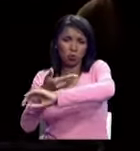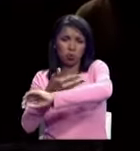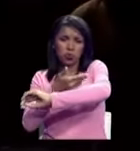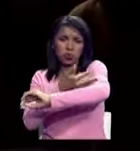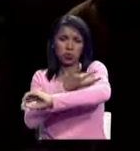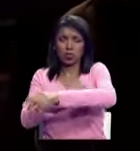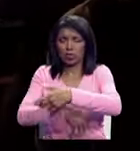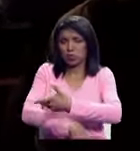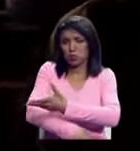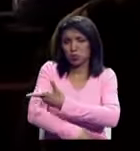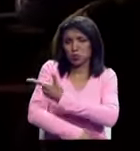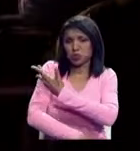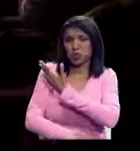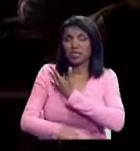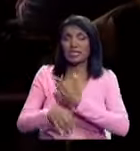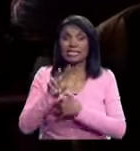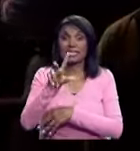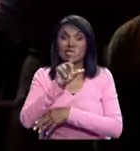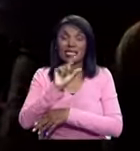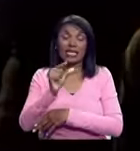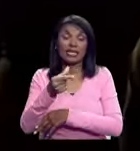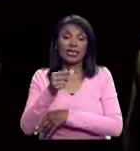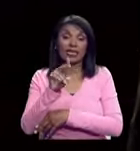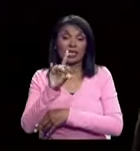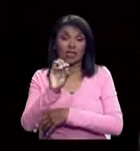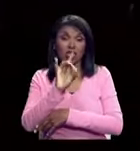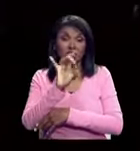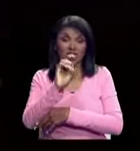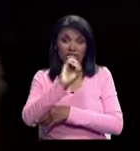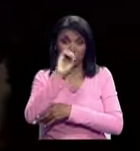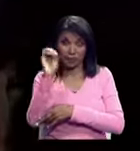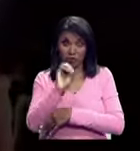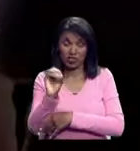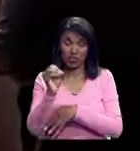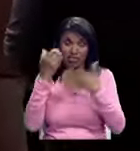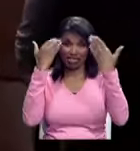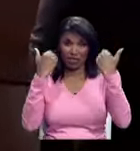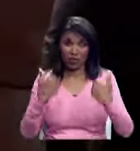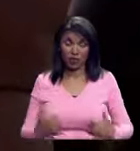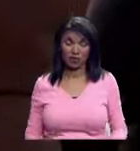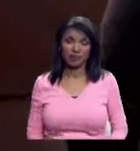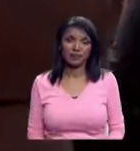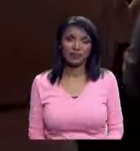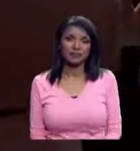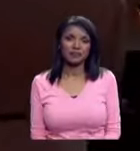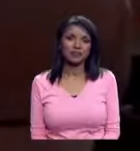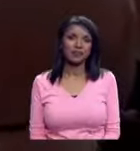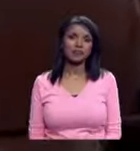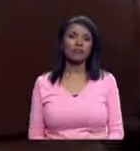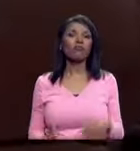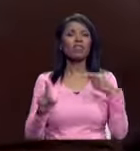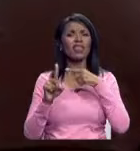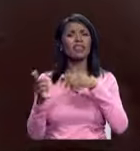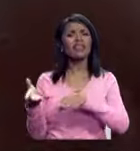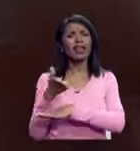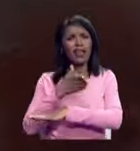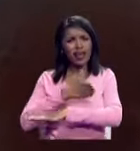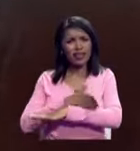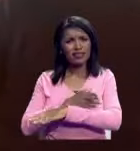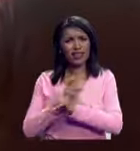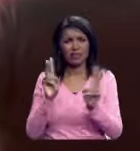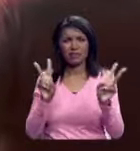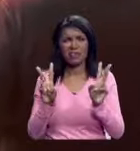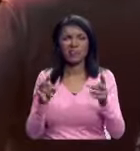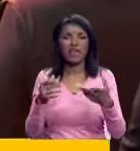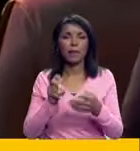tercer grado en el 80% de su cuerpo. Este es el caso de la mujer de 25 años de edad que